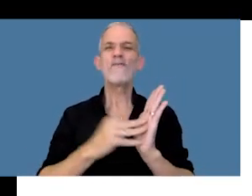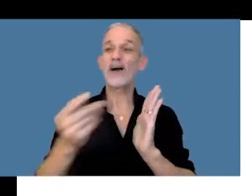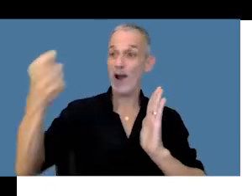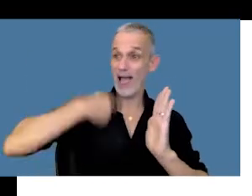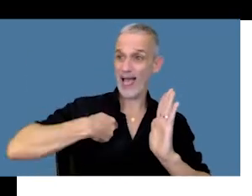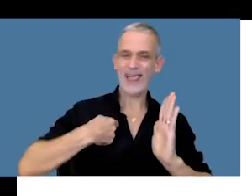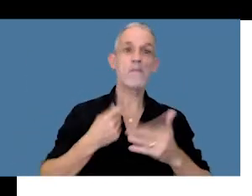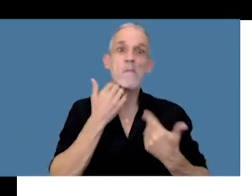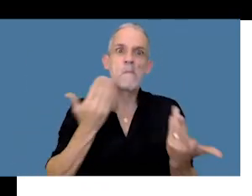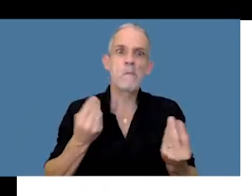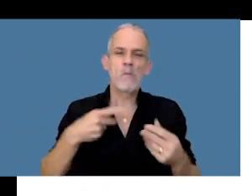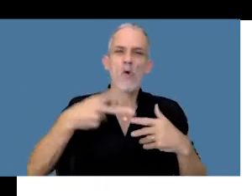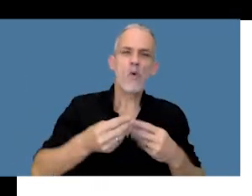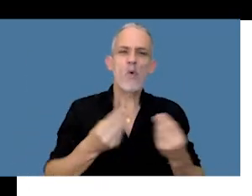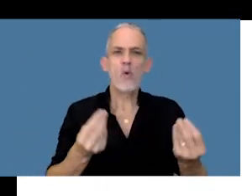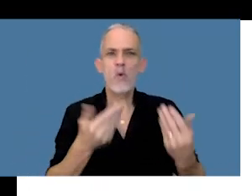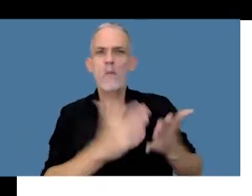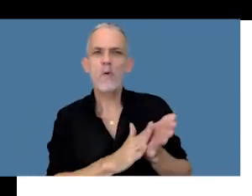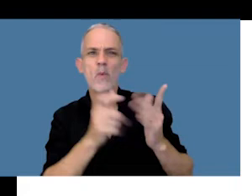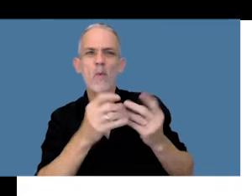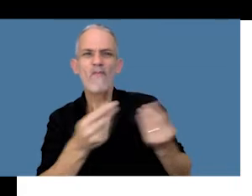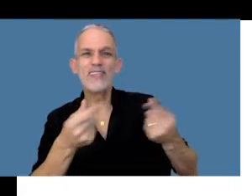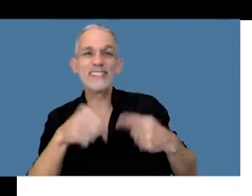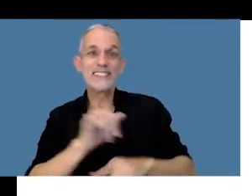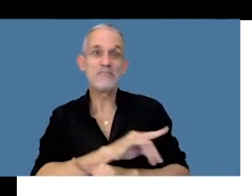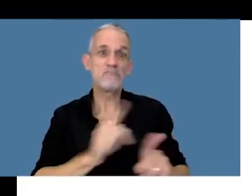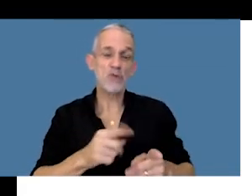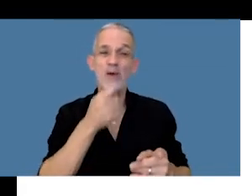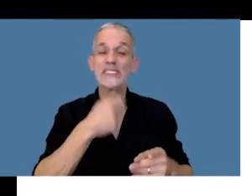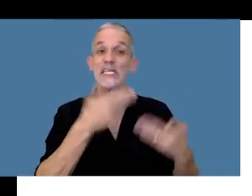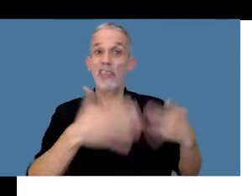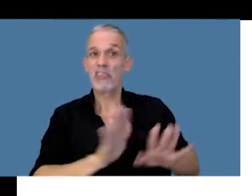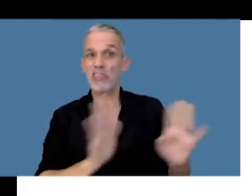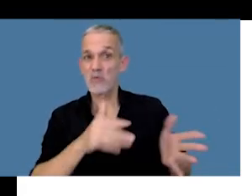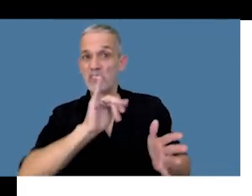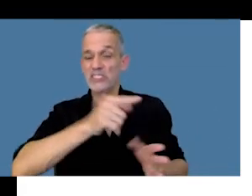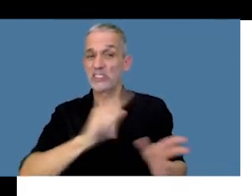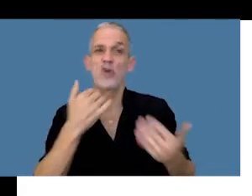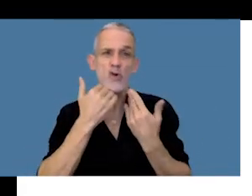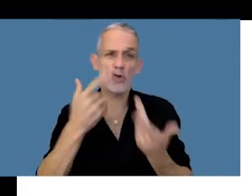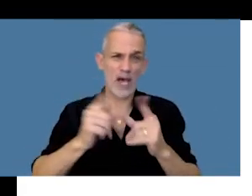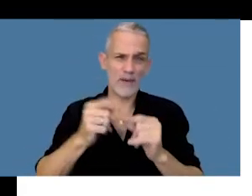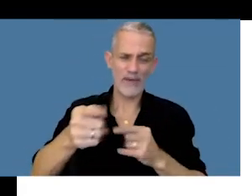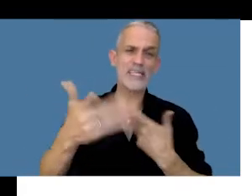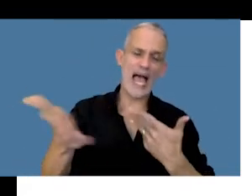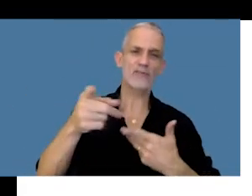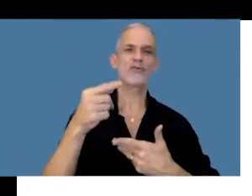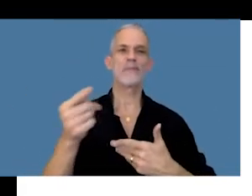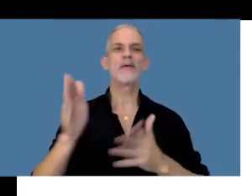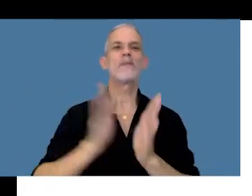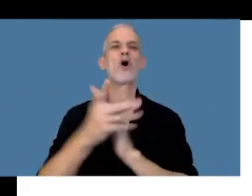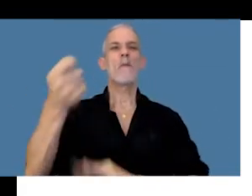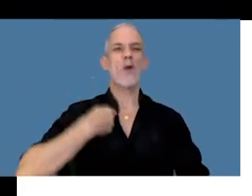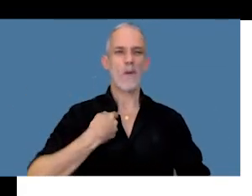sabe cuándo ese contribuyente va a dejar de ser monotributista, si es que va a dejar de serlo, y en ese caso va a recibir ese